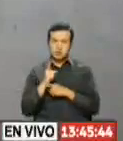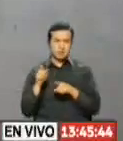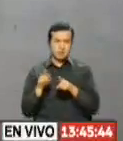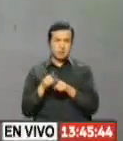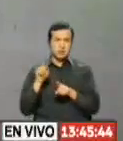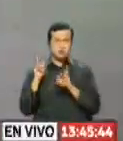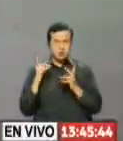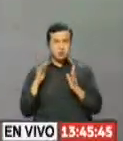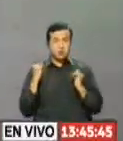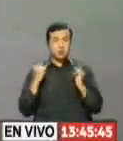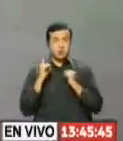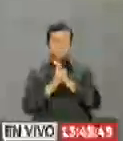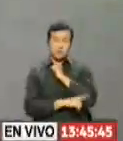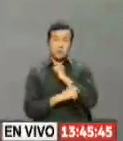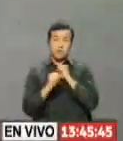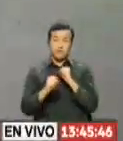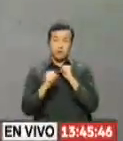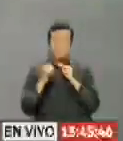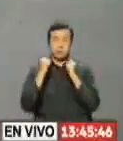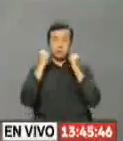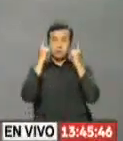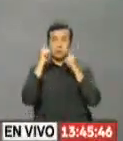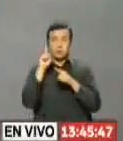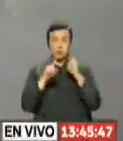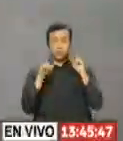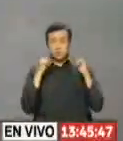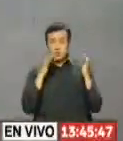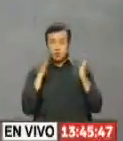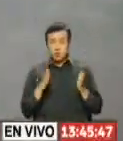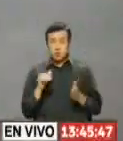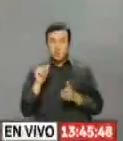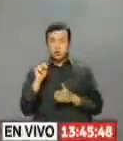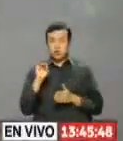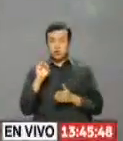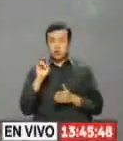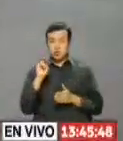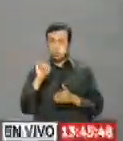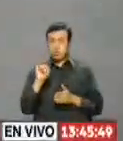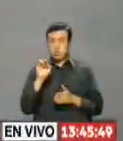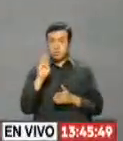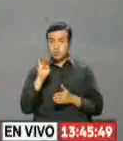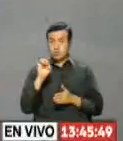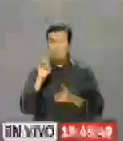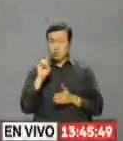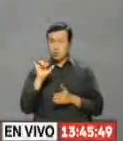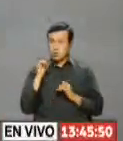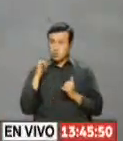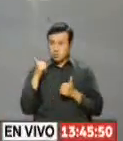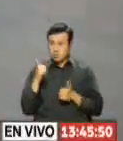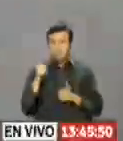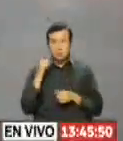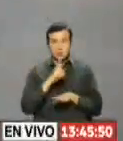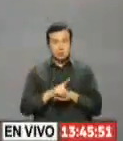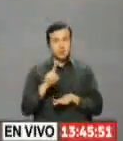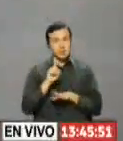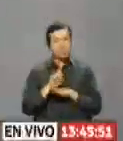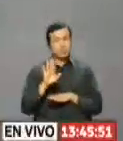similar, pero esta es una sanción bastante drástica y sorprenden a algunos jugadores, como por ejemplo Anthony Bedoya, que venía teniendo continuidad, pero la directiva